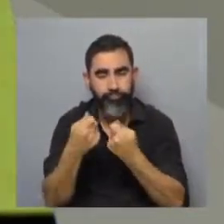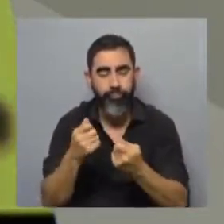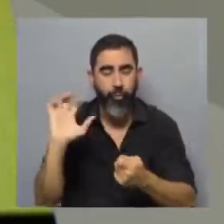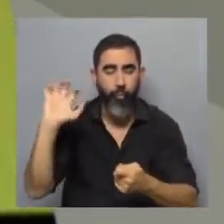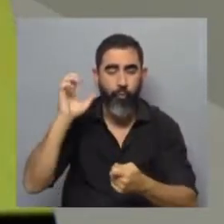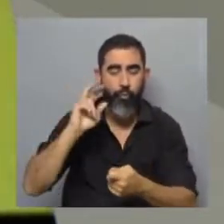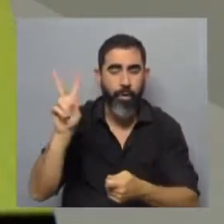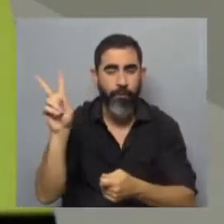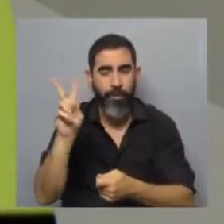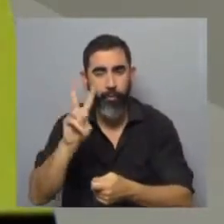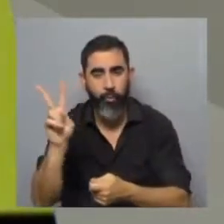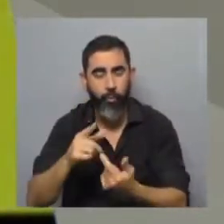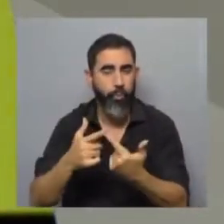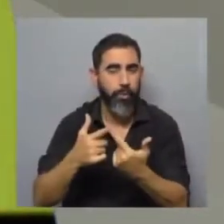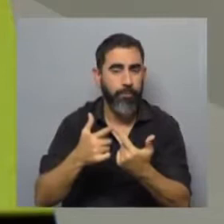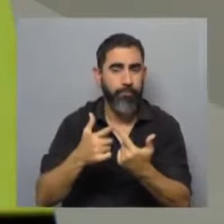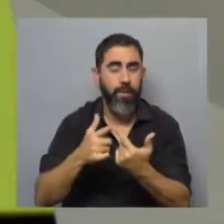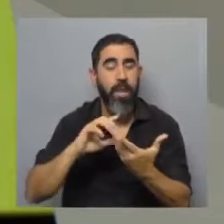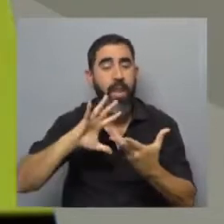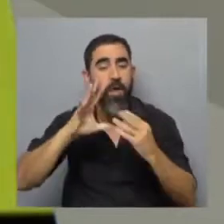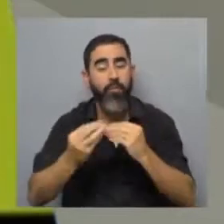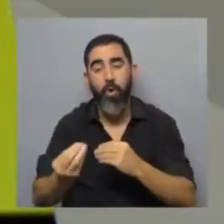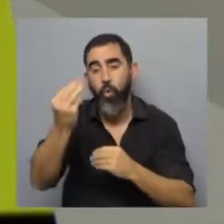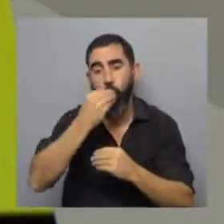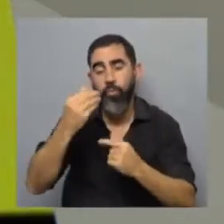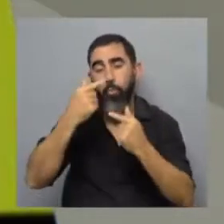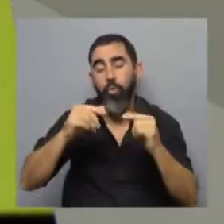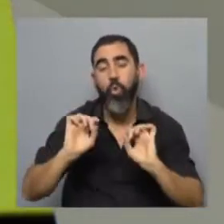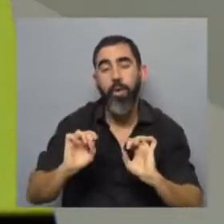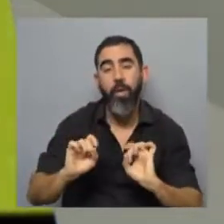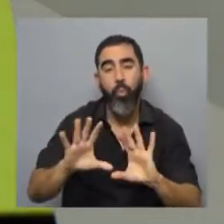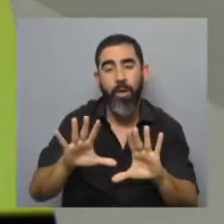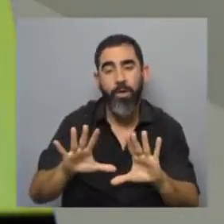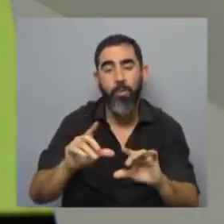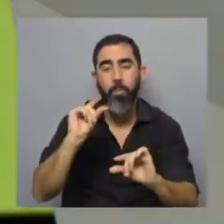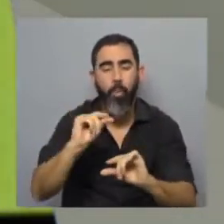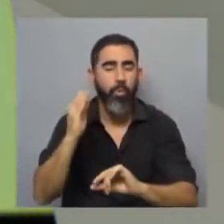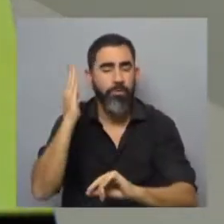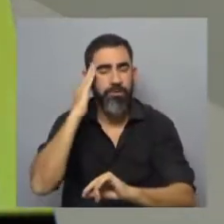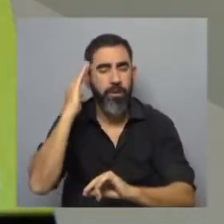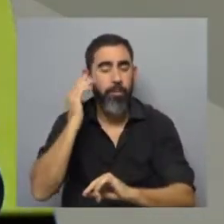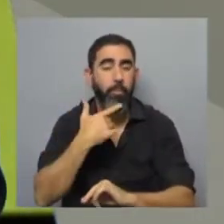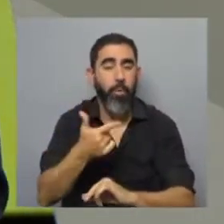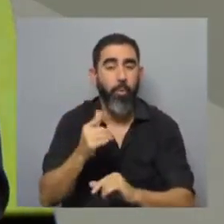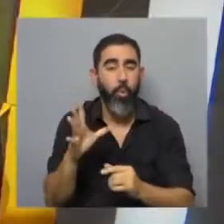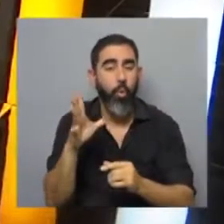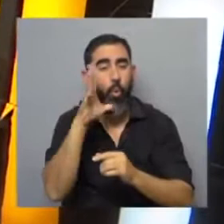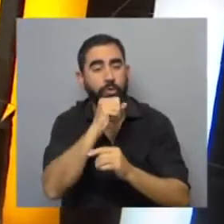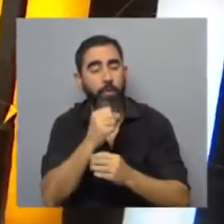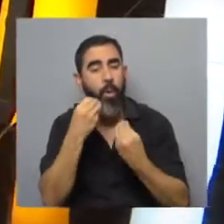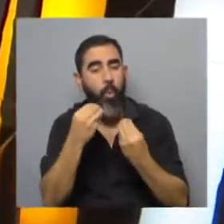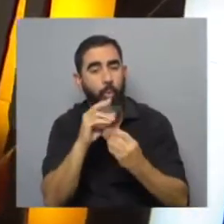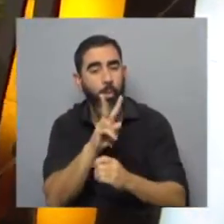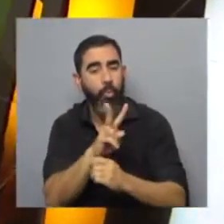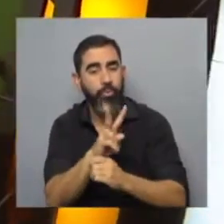frutas, verduras, en fin, la manera en la que consumimos los productos naturales y lo poco que sabemos sobre, por ejemplo, su conservación. Sí, sí, claro